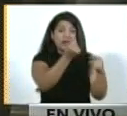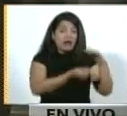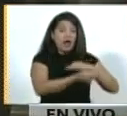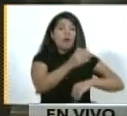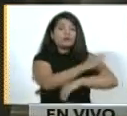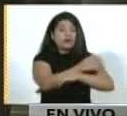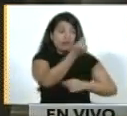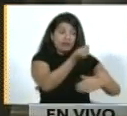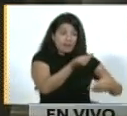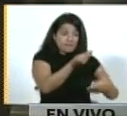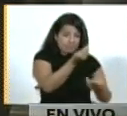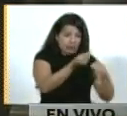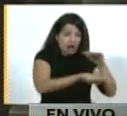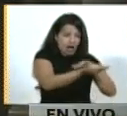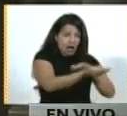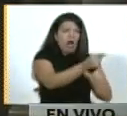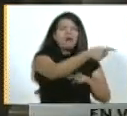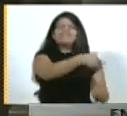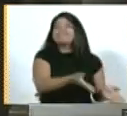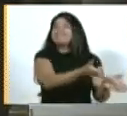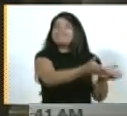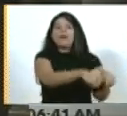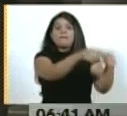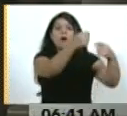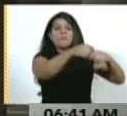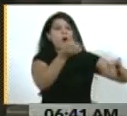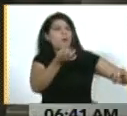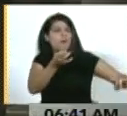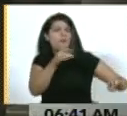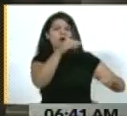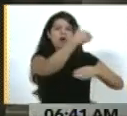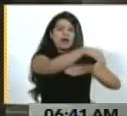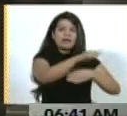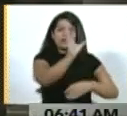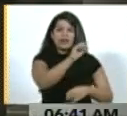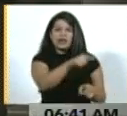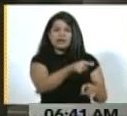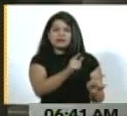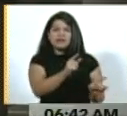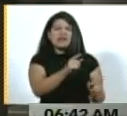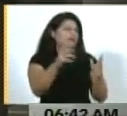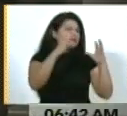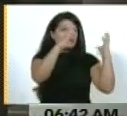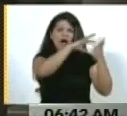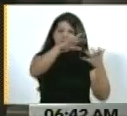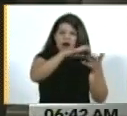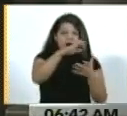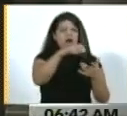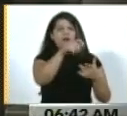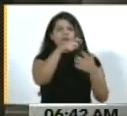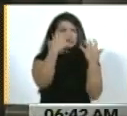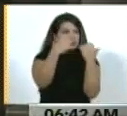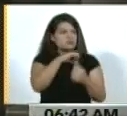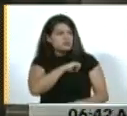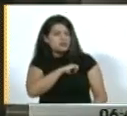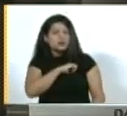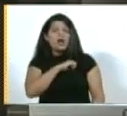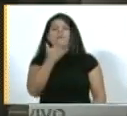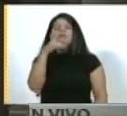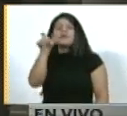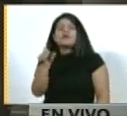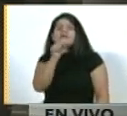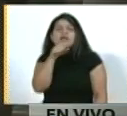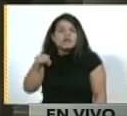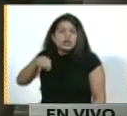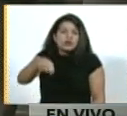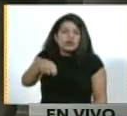oposición para que causen estragos, daños en las calles de Caracas, terror, para que le impidan al viejito, a